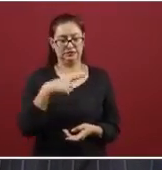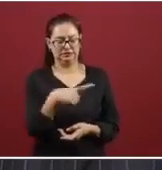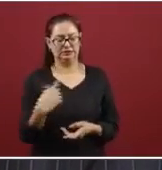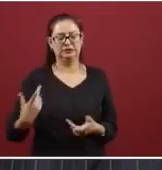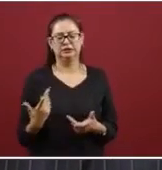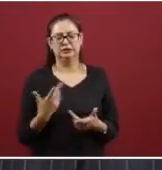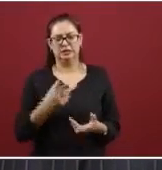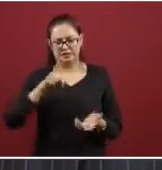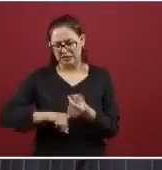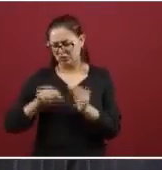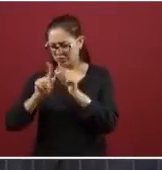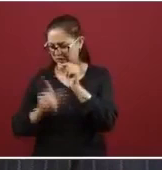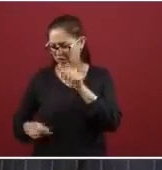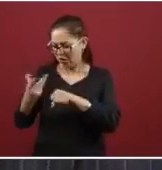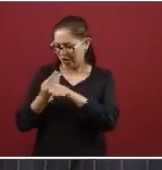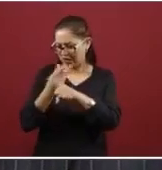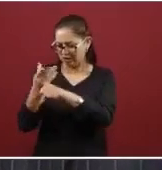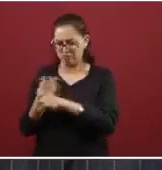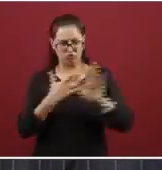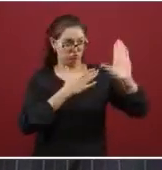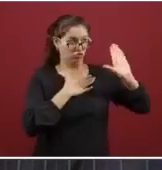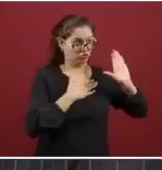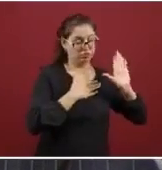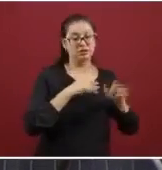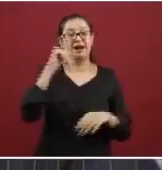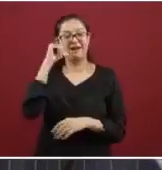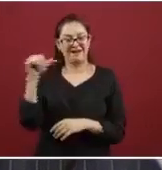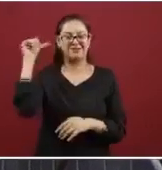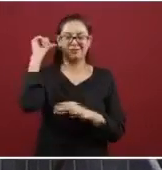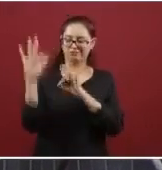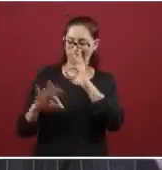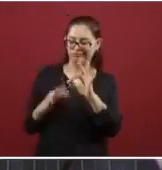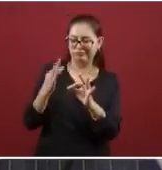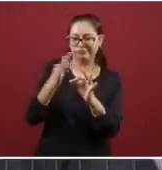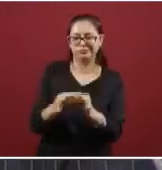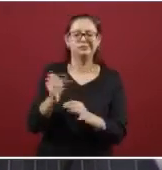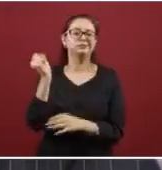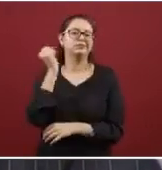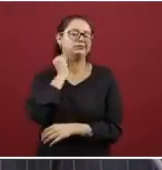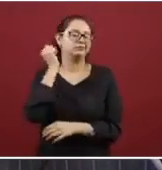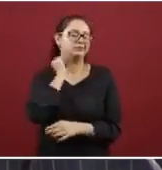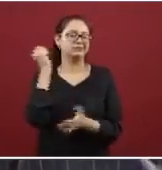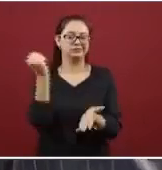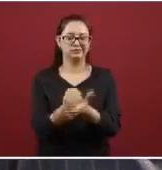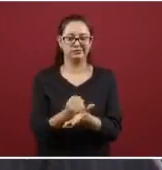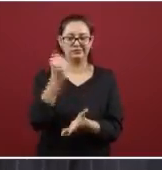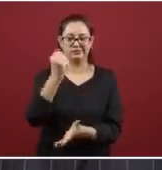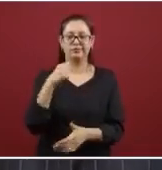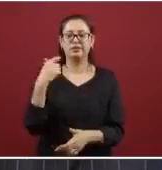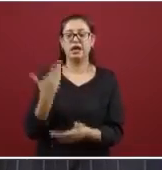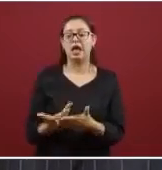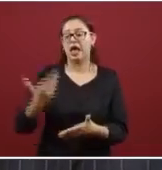internas de México, y ayer se completó la aprobación por parte de los senadores, los diputados ya